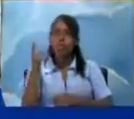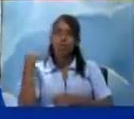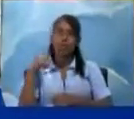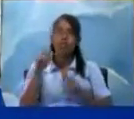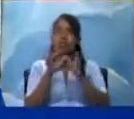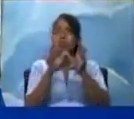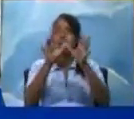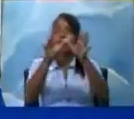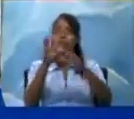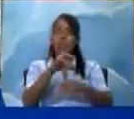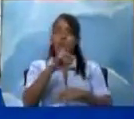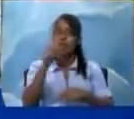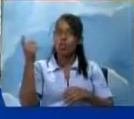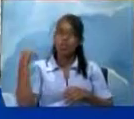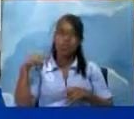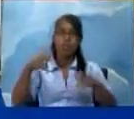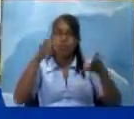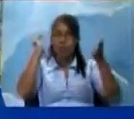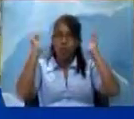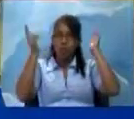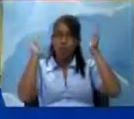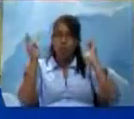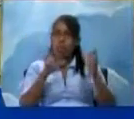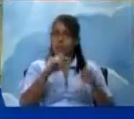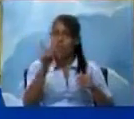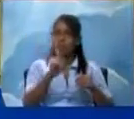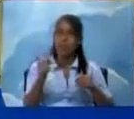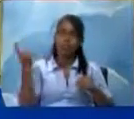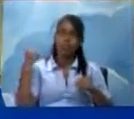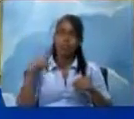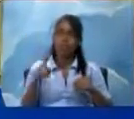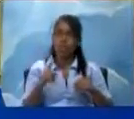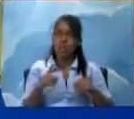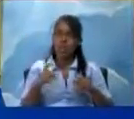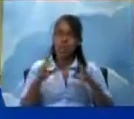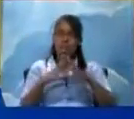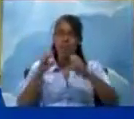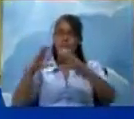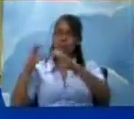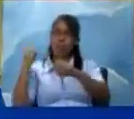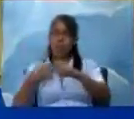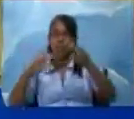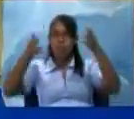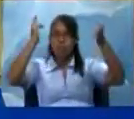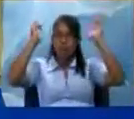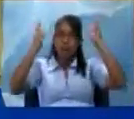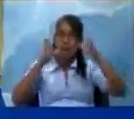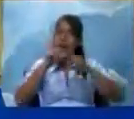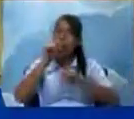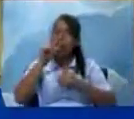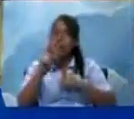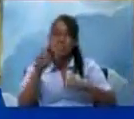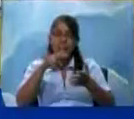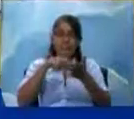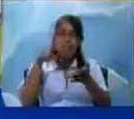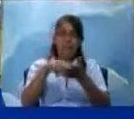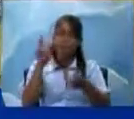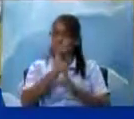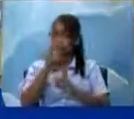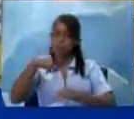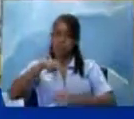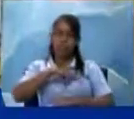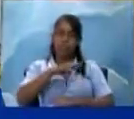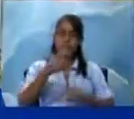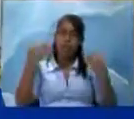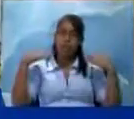un pajarito, lo que no tiene un conejo, lo que no tiene el cachicamo, lo que no tiene el burro, lo que no tiene la gallina.